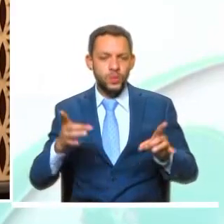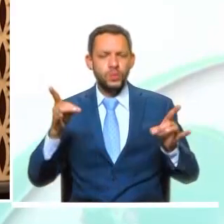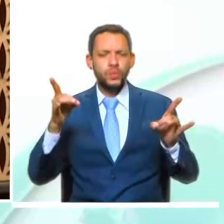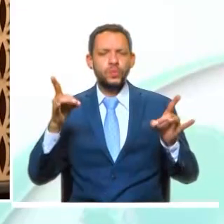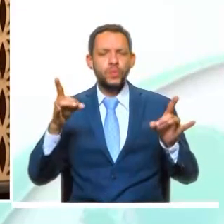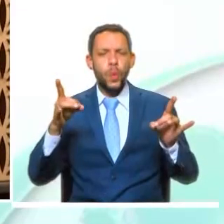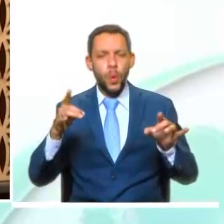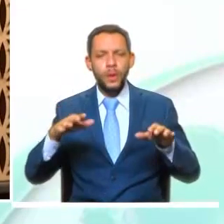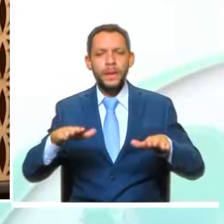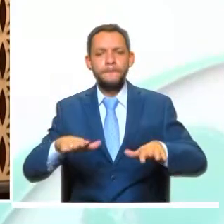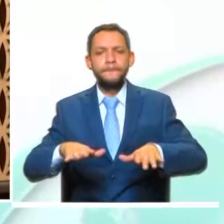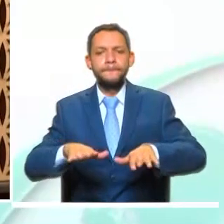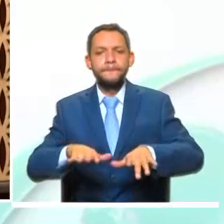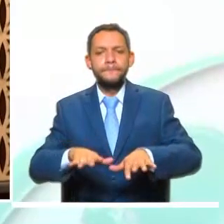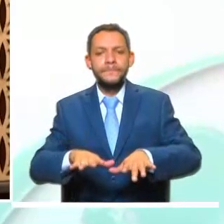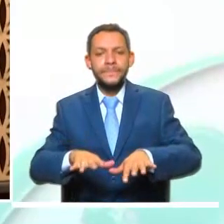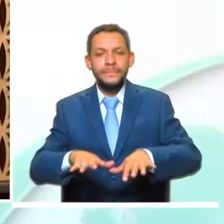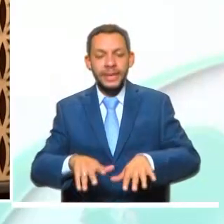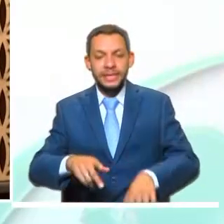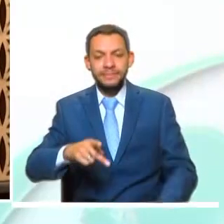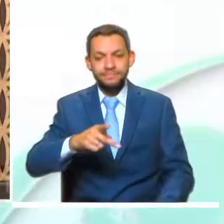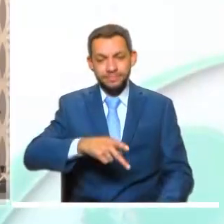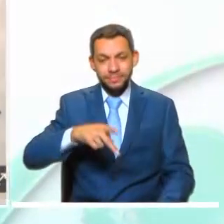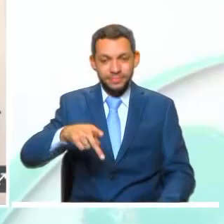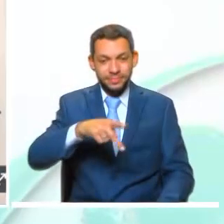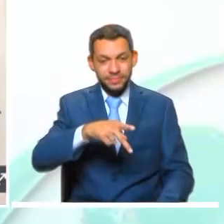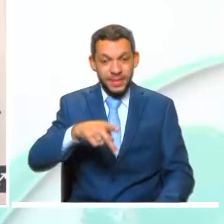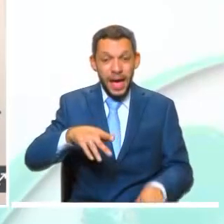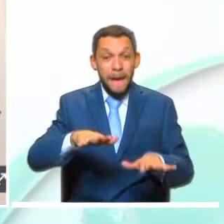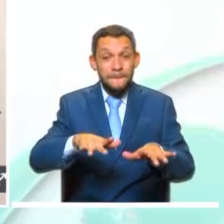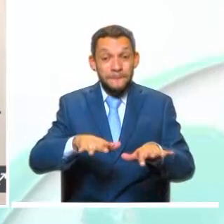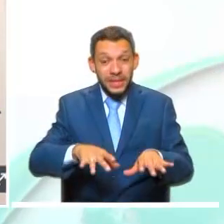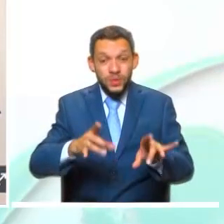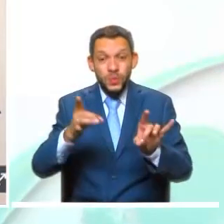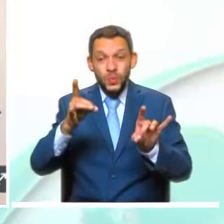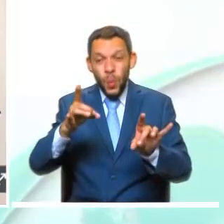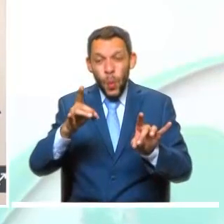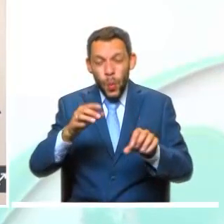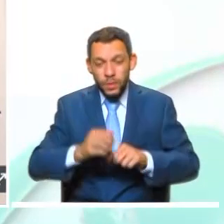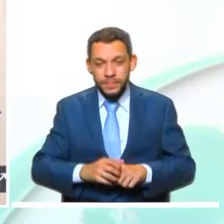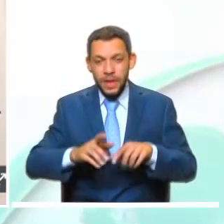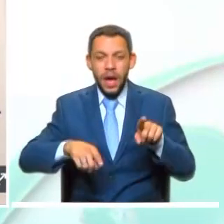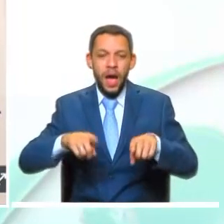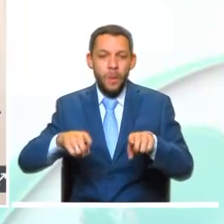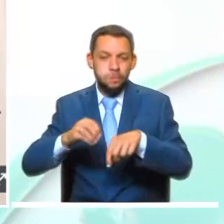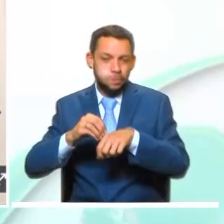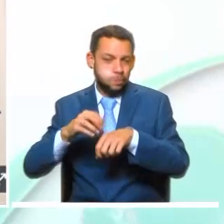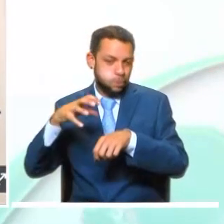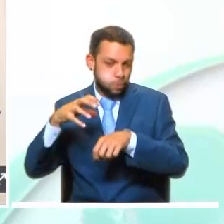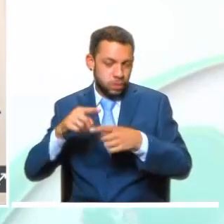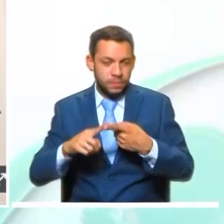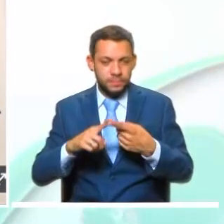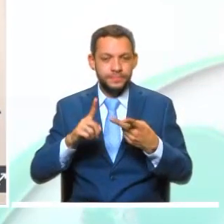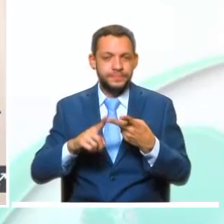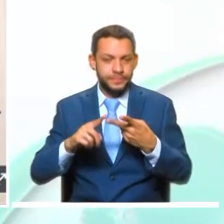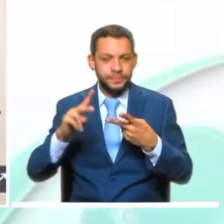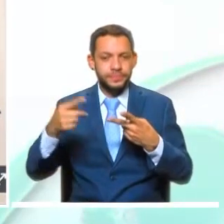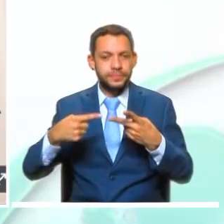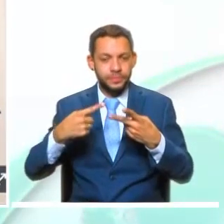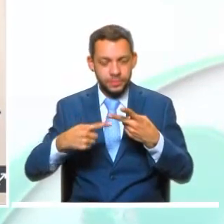porque la menopausia da varias cosas primero procesos inflamatorios dos trastornos